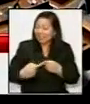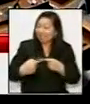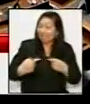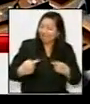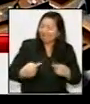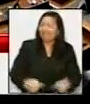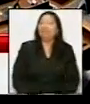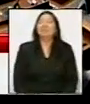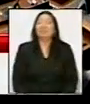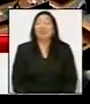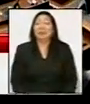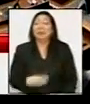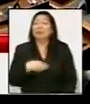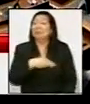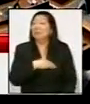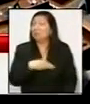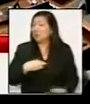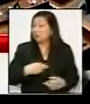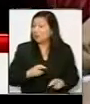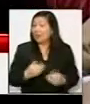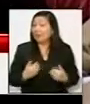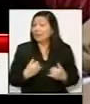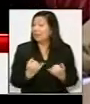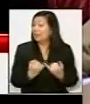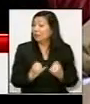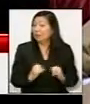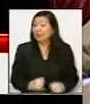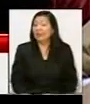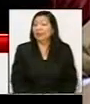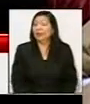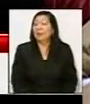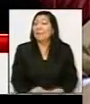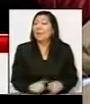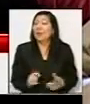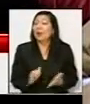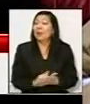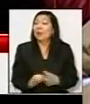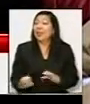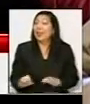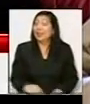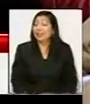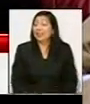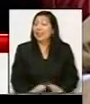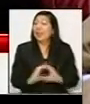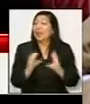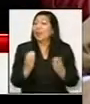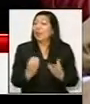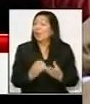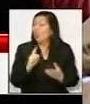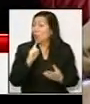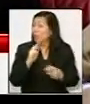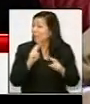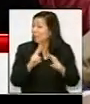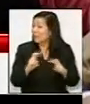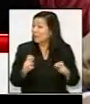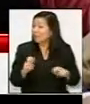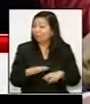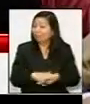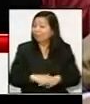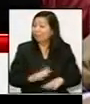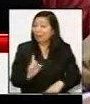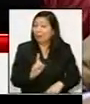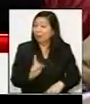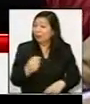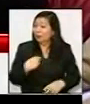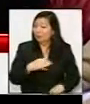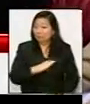efectivamente el ministerio público tiene independencia pero pero lo que hace lo que hace el congreso no es una investigación preparatoria no